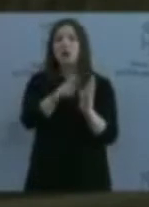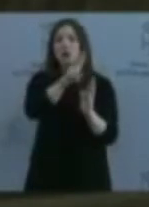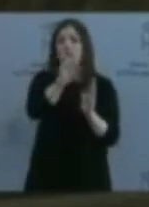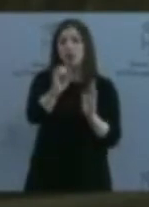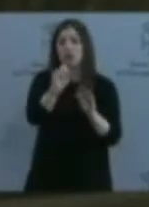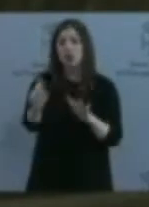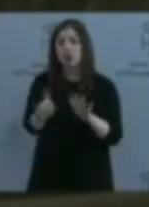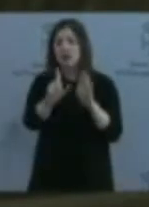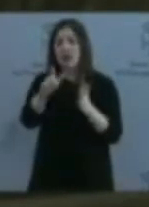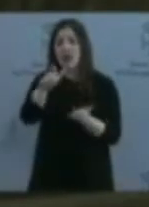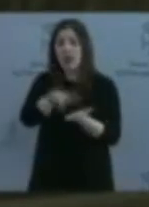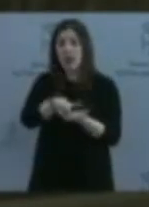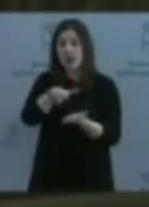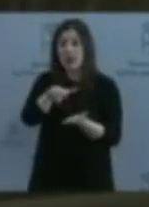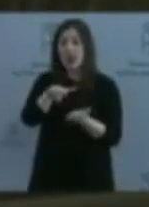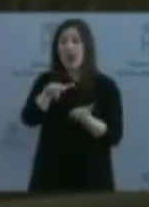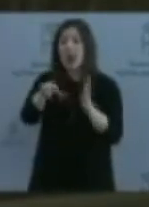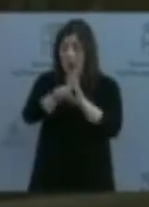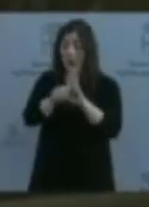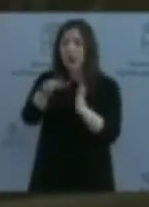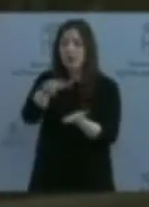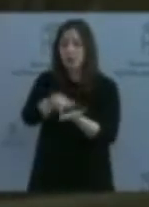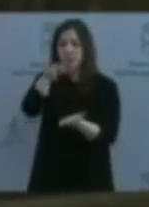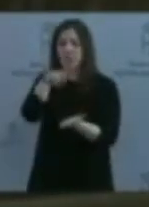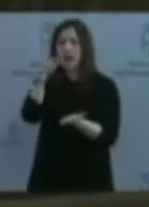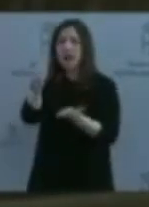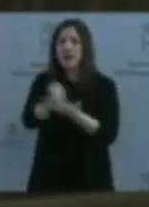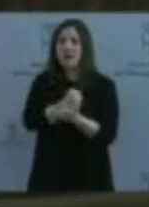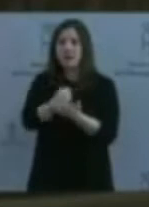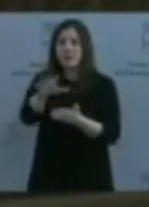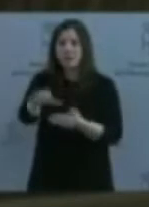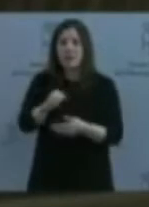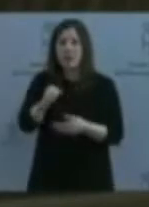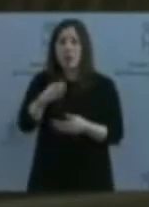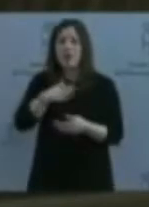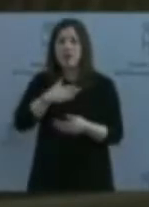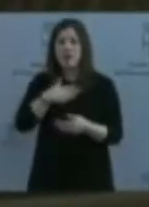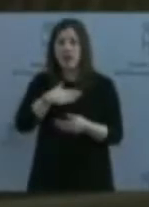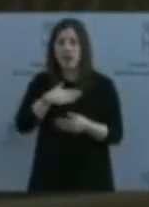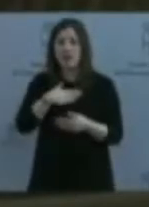la inmatriculación de bienes del prerrománico asturiano declarados Patrimonio de la Humanidad.